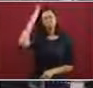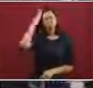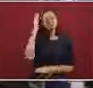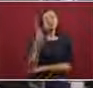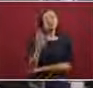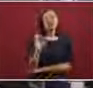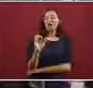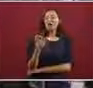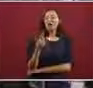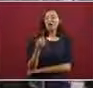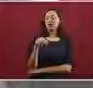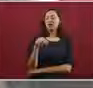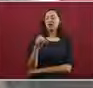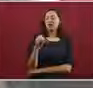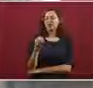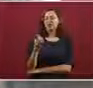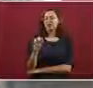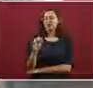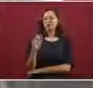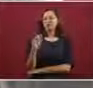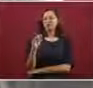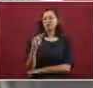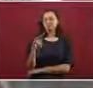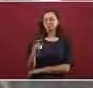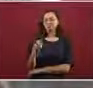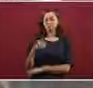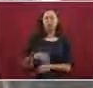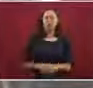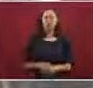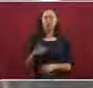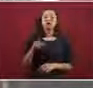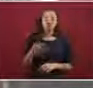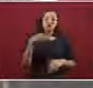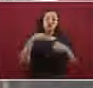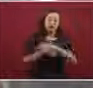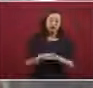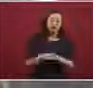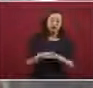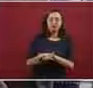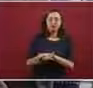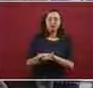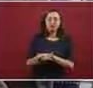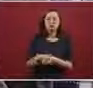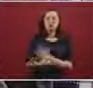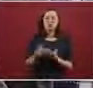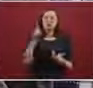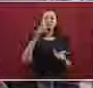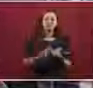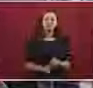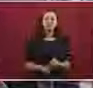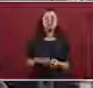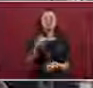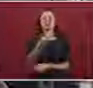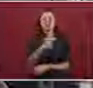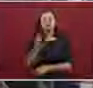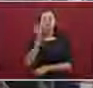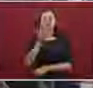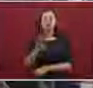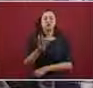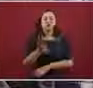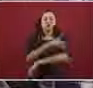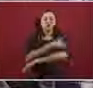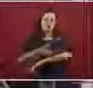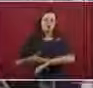Fernando Espino Arévalo, que entre el sistema de transporte colectivo Metro tiene incrustadas 119